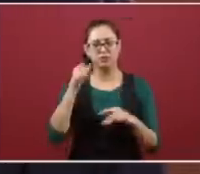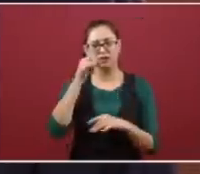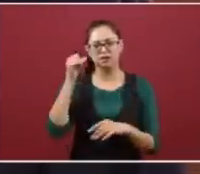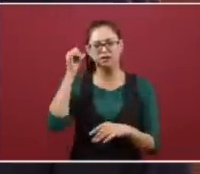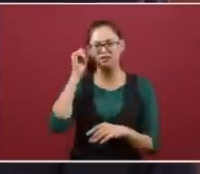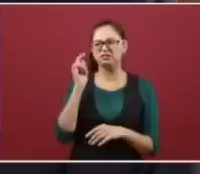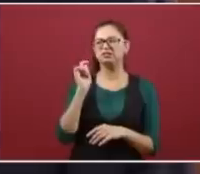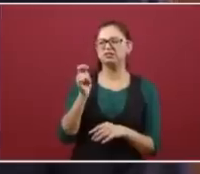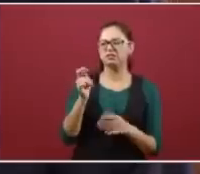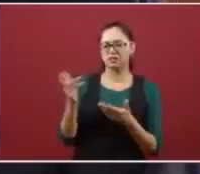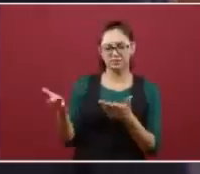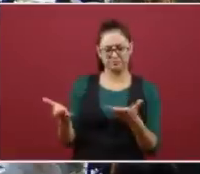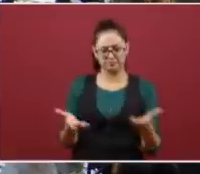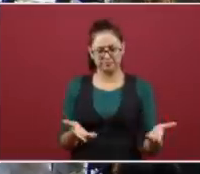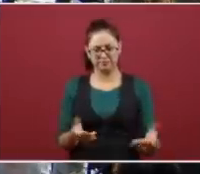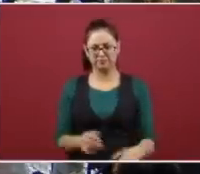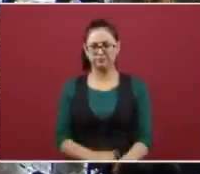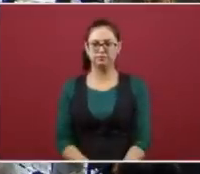ayer